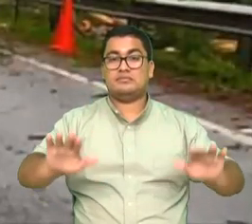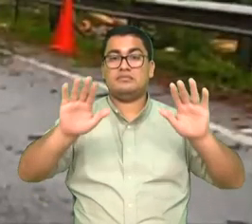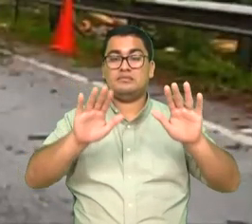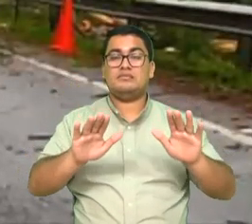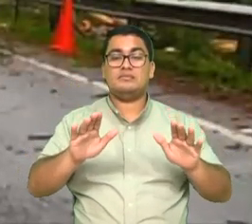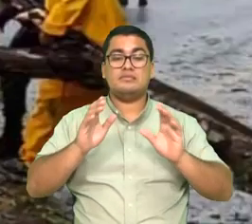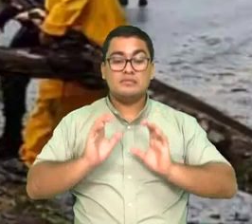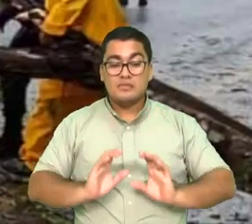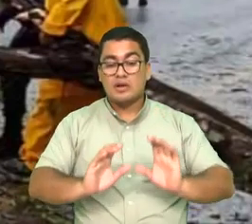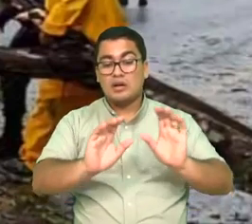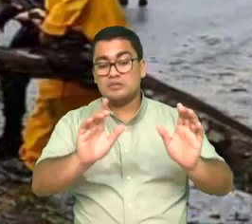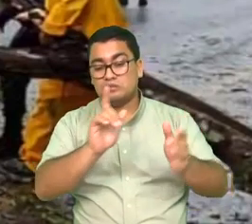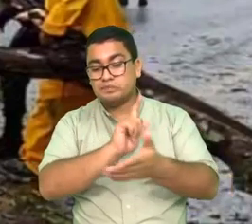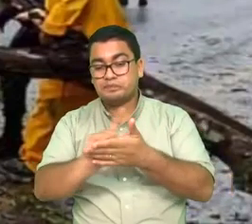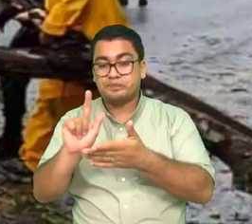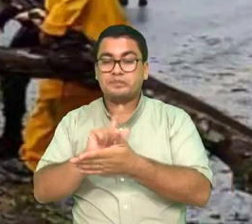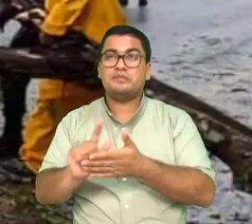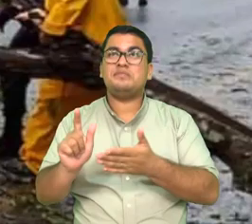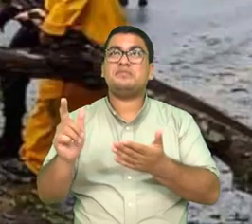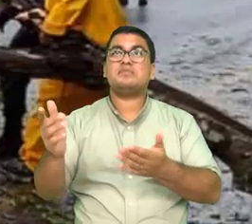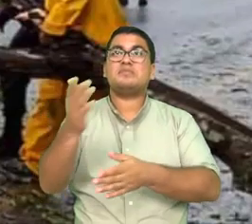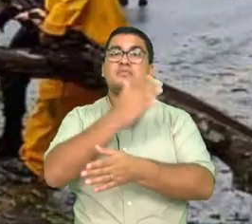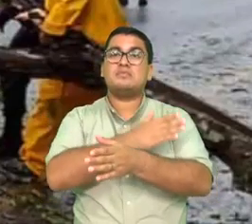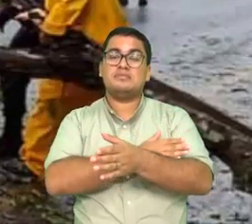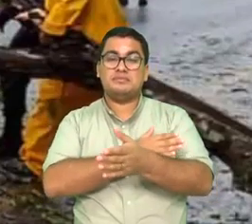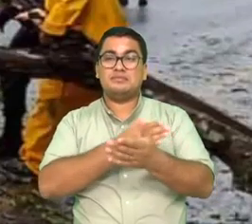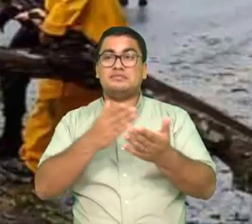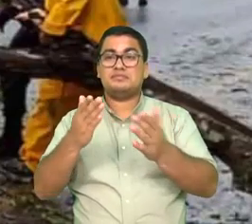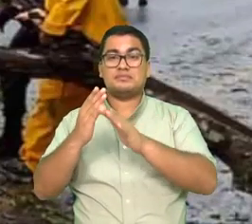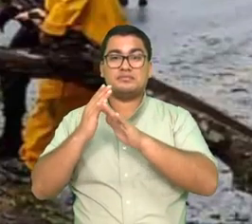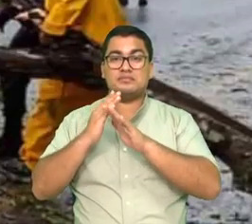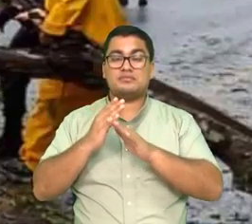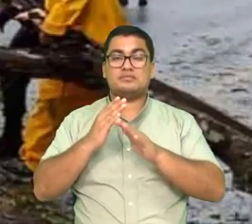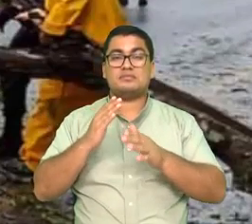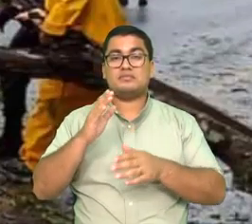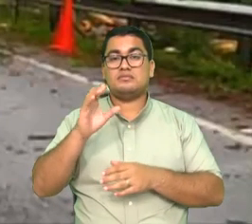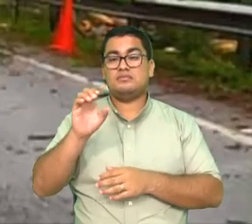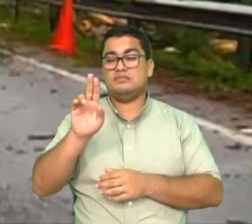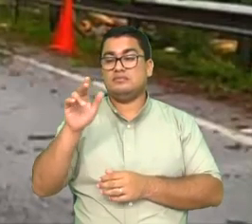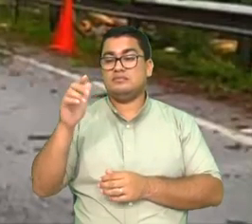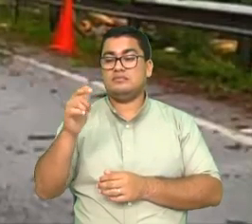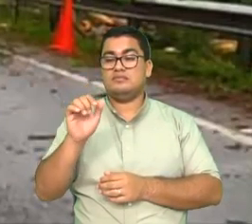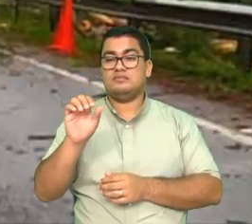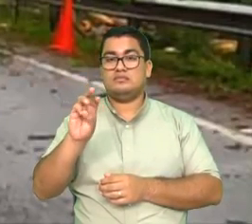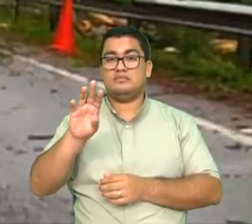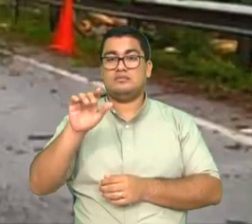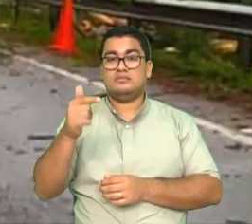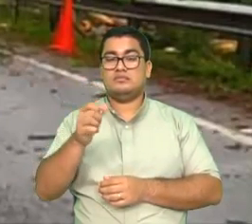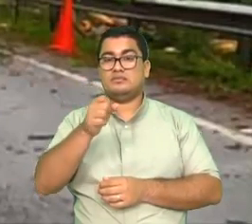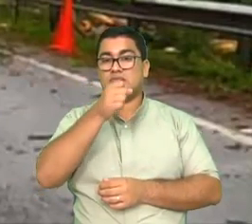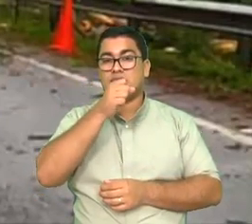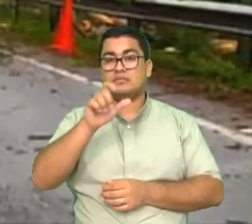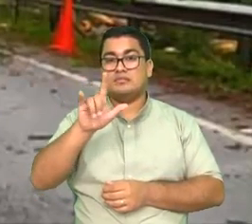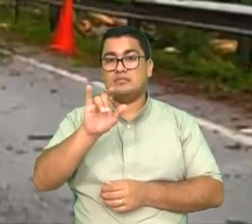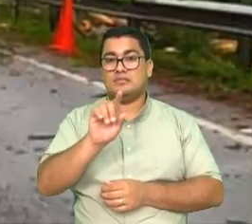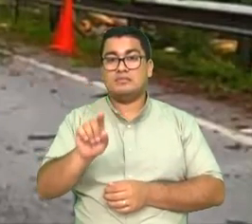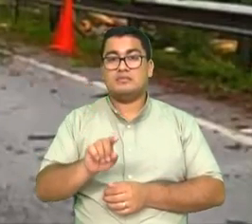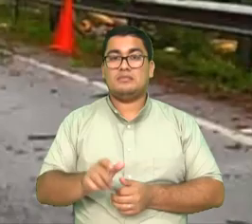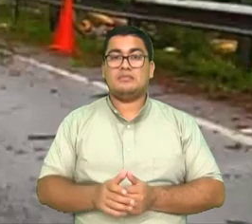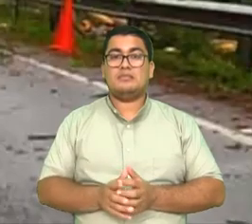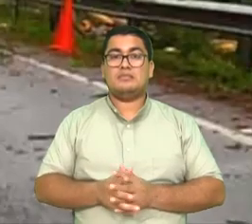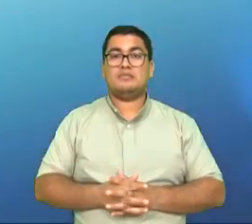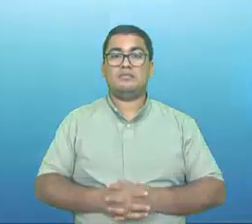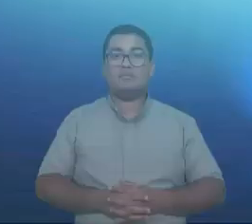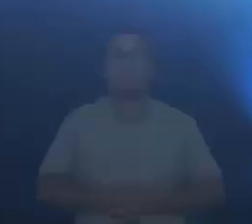despejar las vías obstruidas por la caída de ramas de árboles en la curva Cucamonga. Para el canal parlamentario, informó Liz